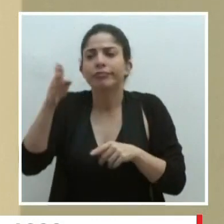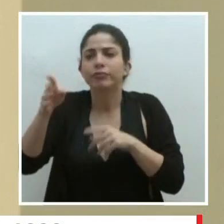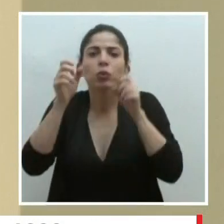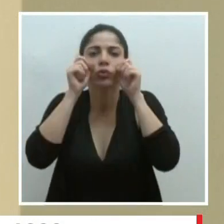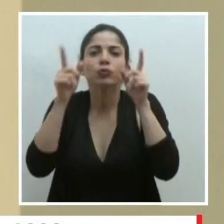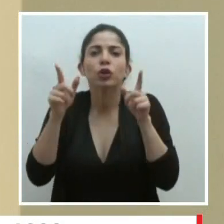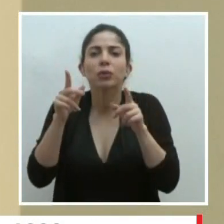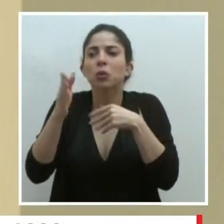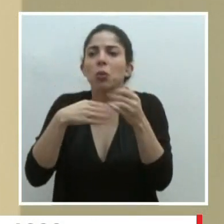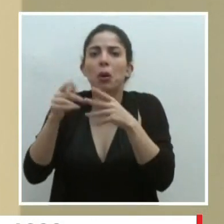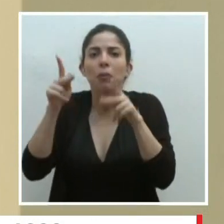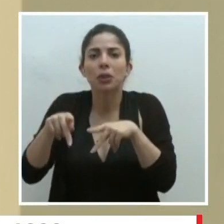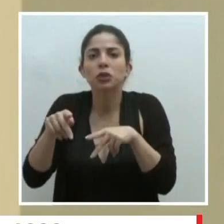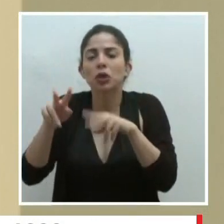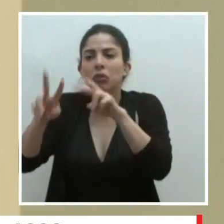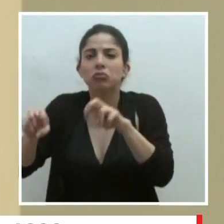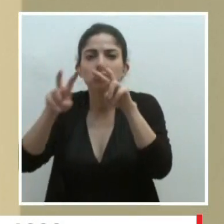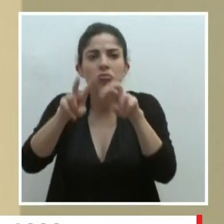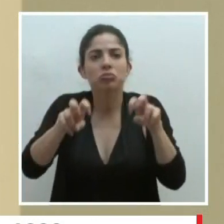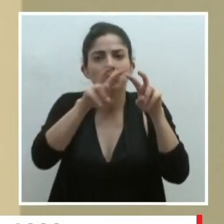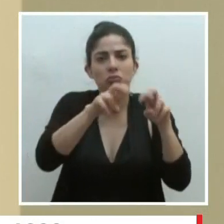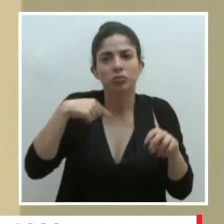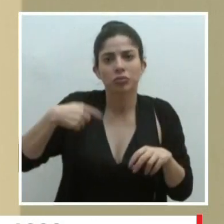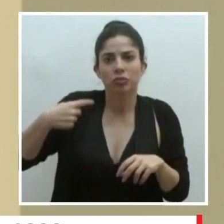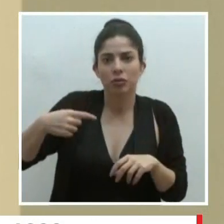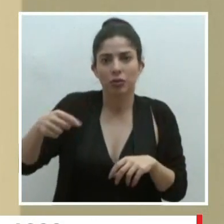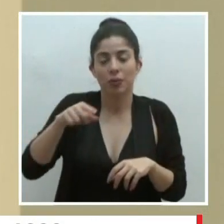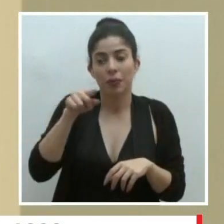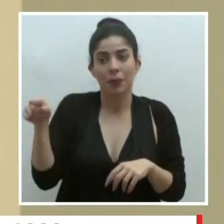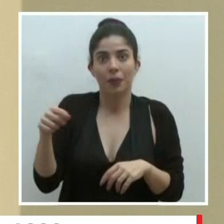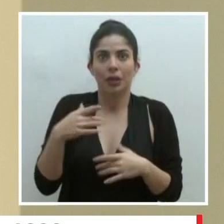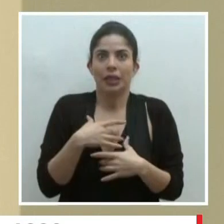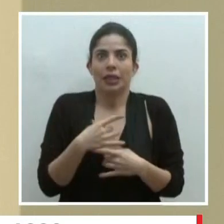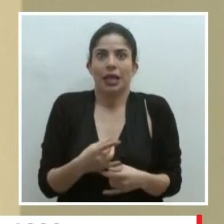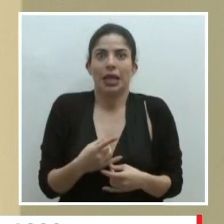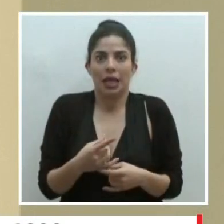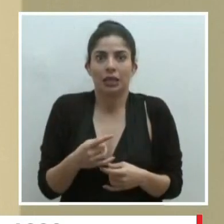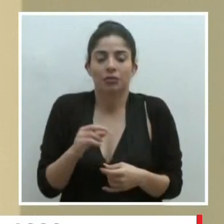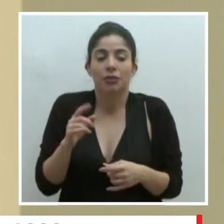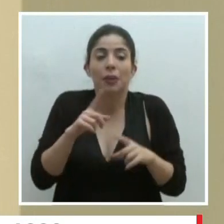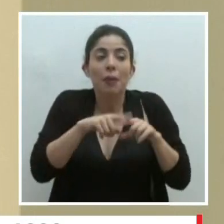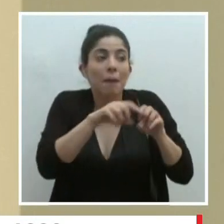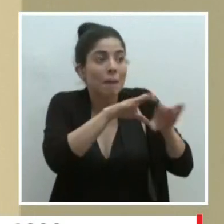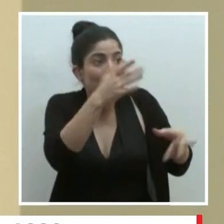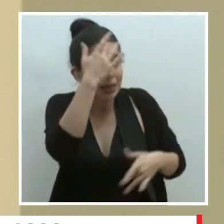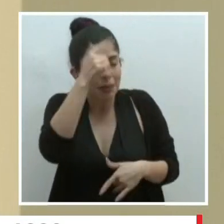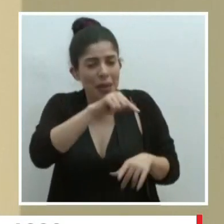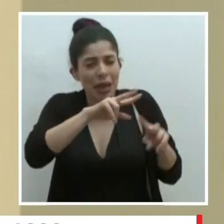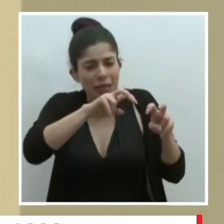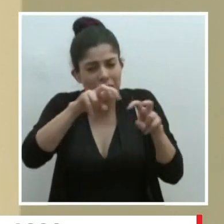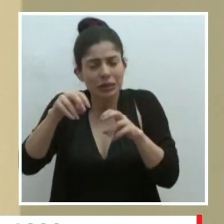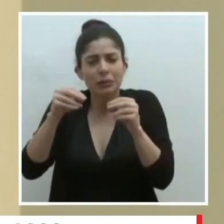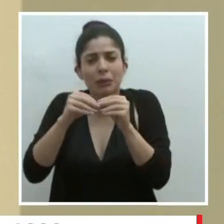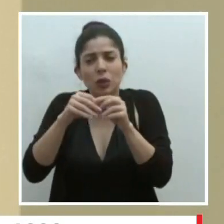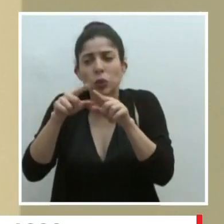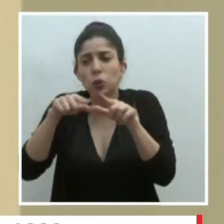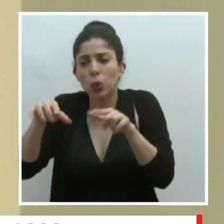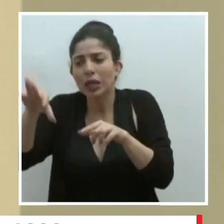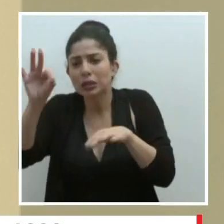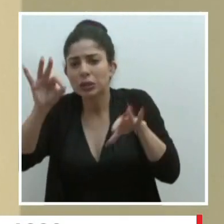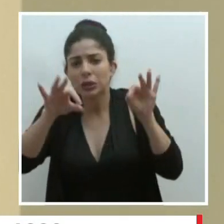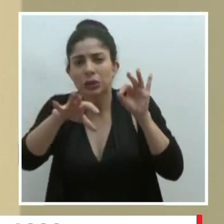tenemos algunos que generalmente son permanentes, pero sí, de acuerdo al interés particular epidemiológico, de acuerdo a cómo va avanzando la pandemia, también se van seleccionando puntos diferentes